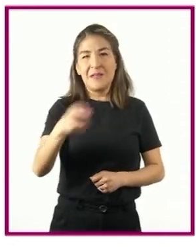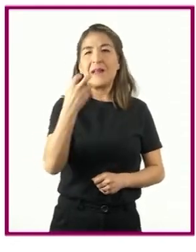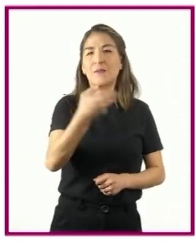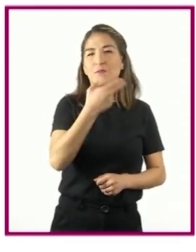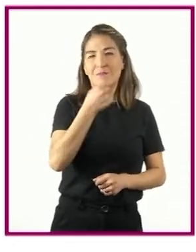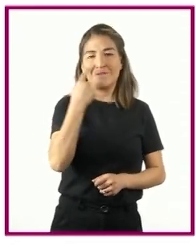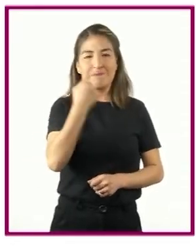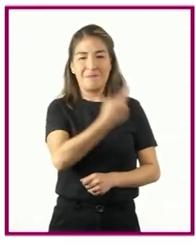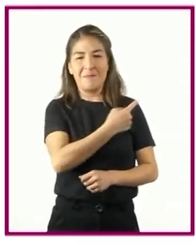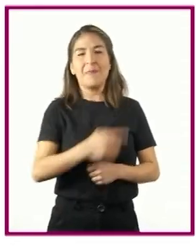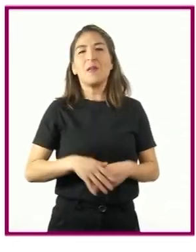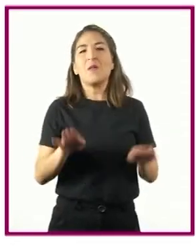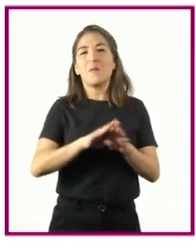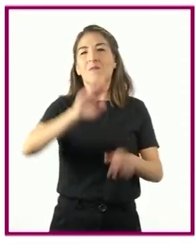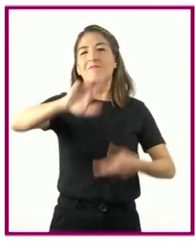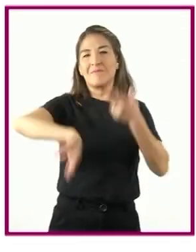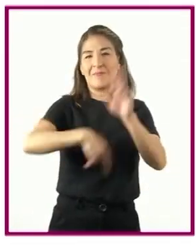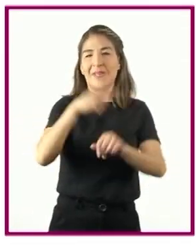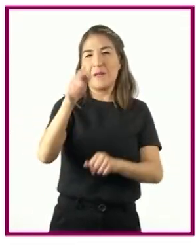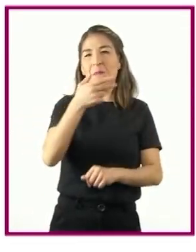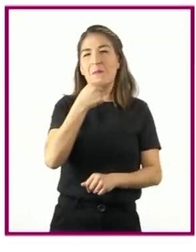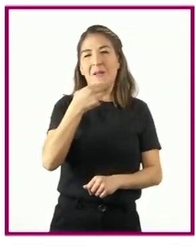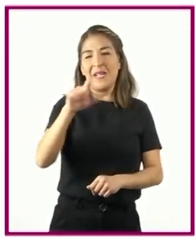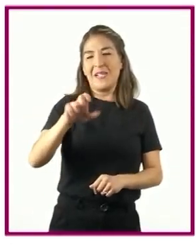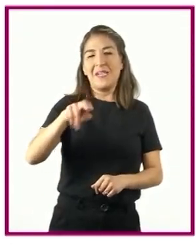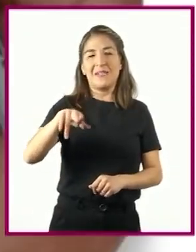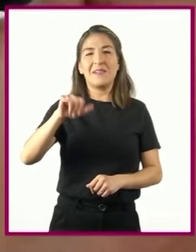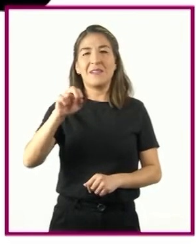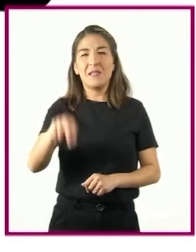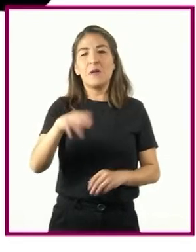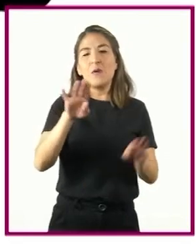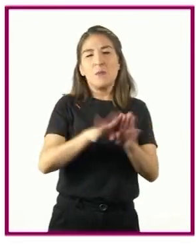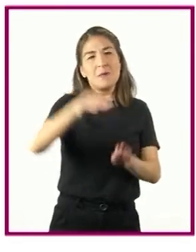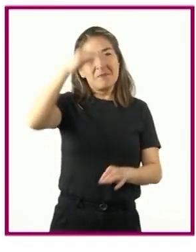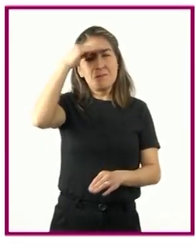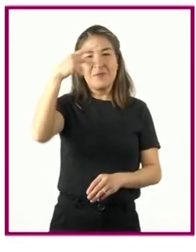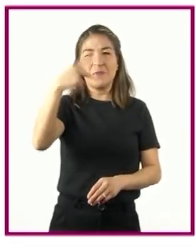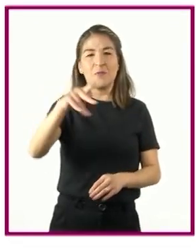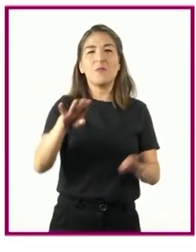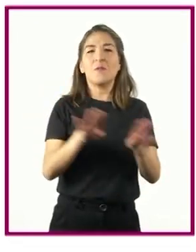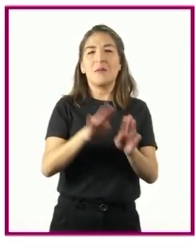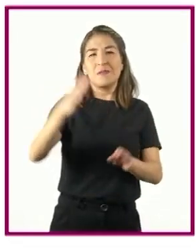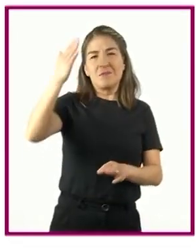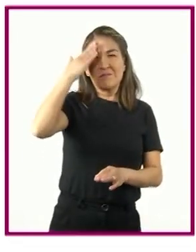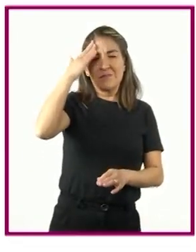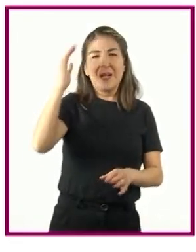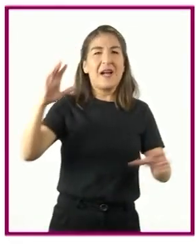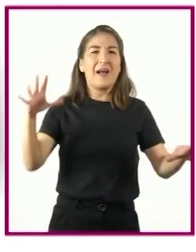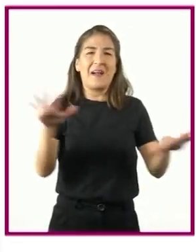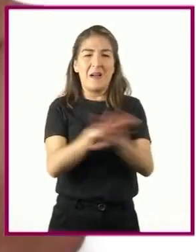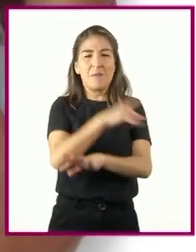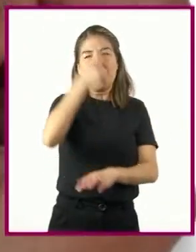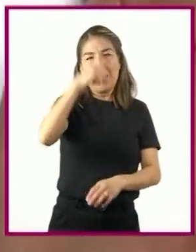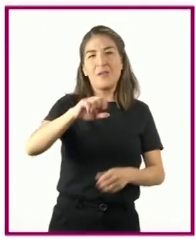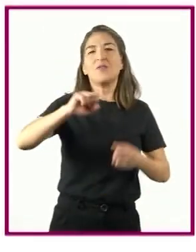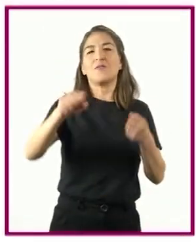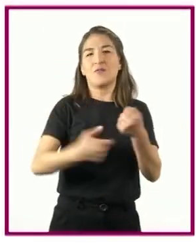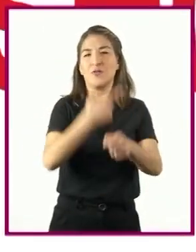apodo revolucionario de Lenin, que buscaba una organización basada en las ideas marxistas encaminadas al